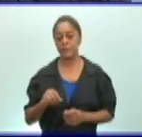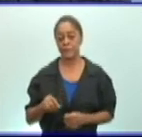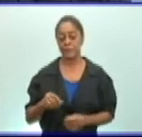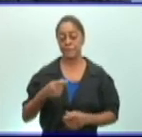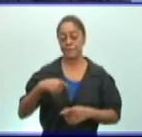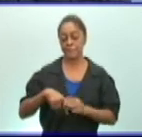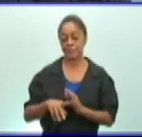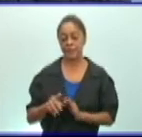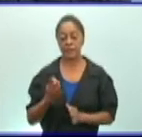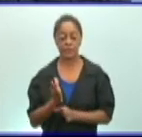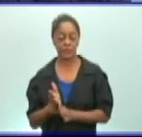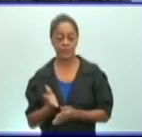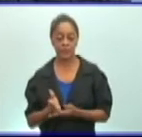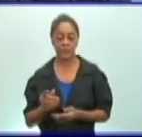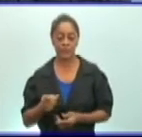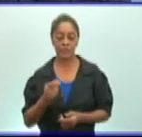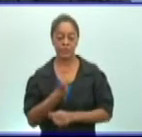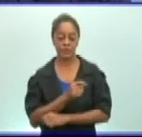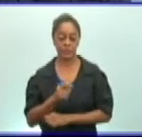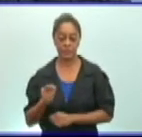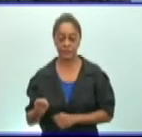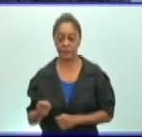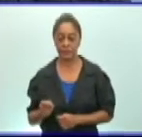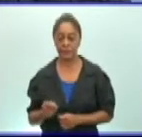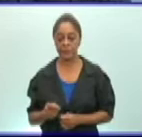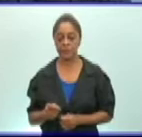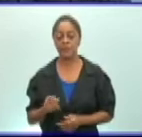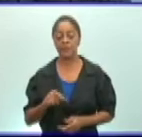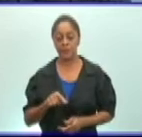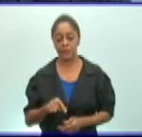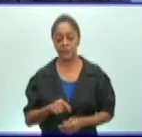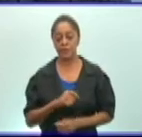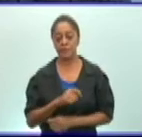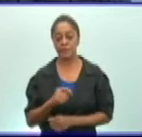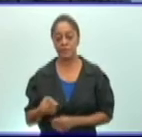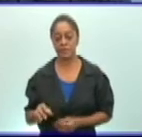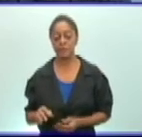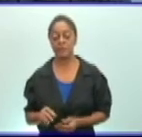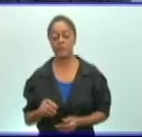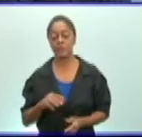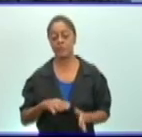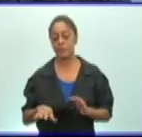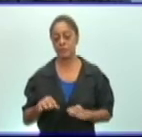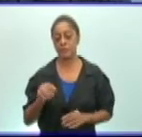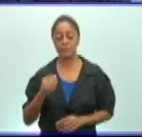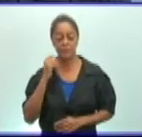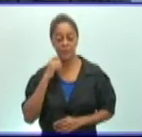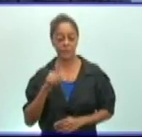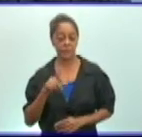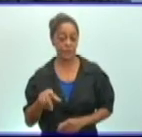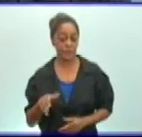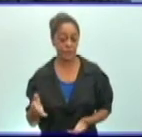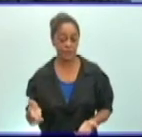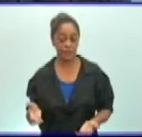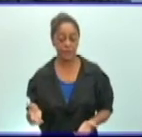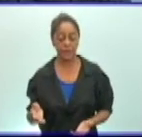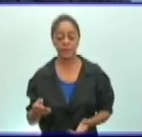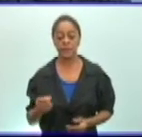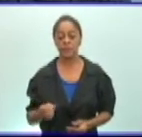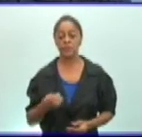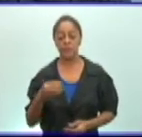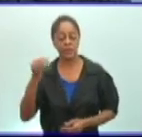próxima clase que va a desarrollar con su profesor, que sin duda es el protagonista de este proceso. Más bien son elementos que les pueden permitir